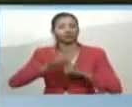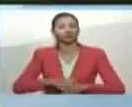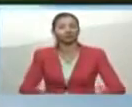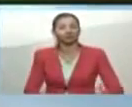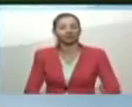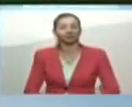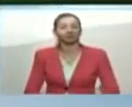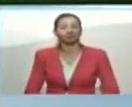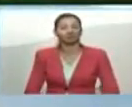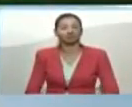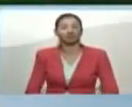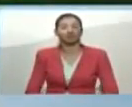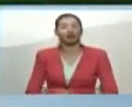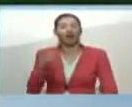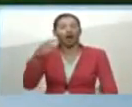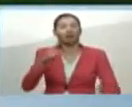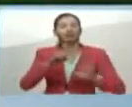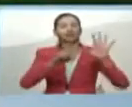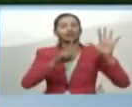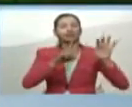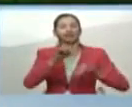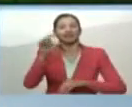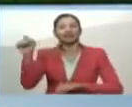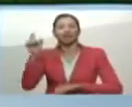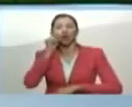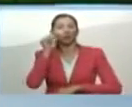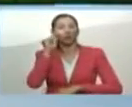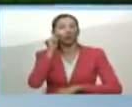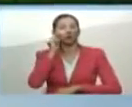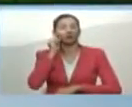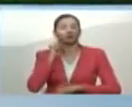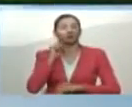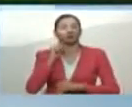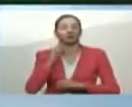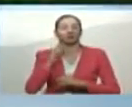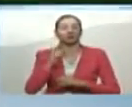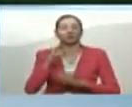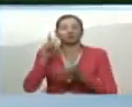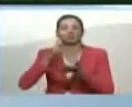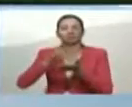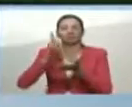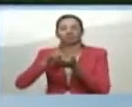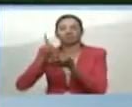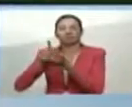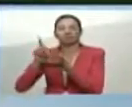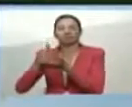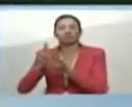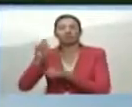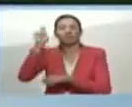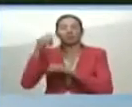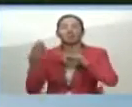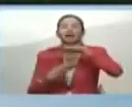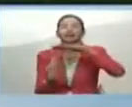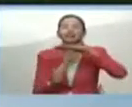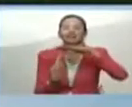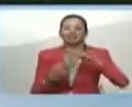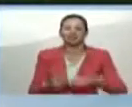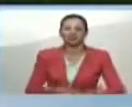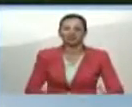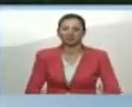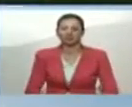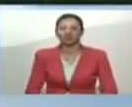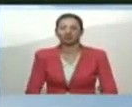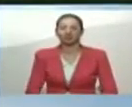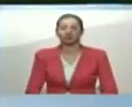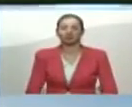Se instalaron 600 parlamentarios de todos los parlamentos comunales de base. Vamos